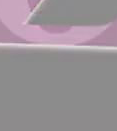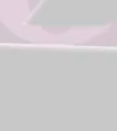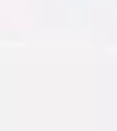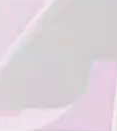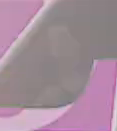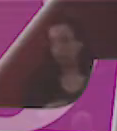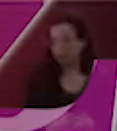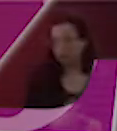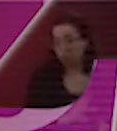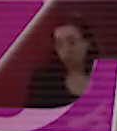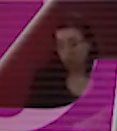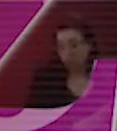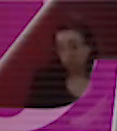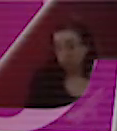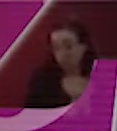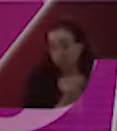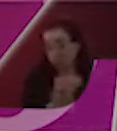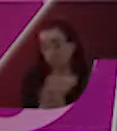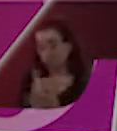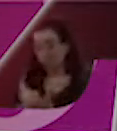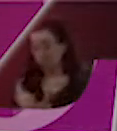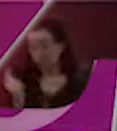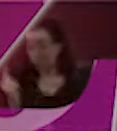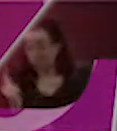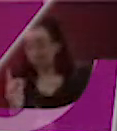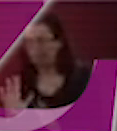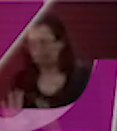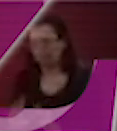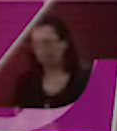fuerte. El escudo protector